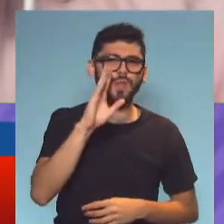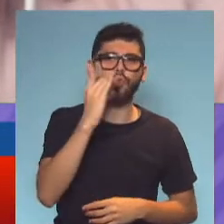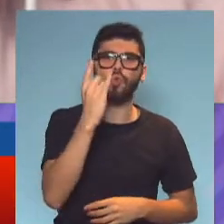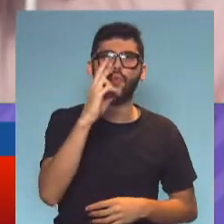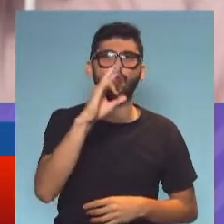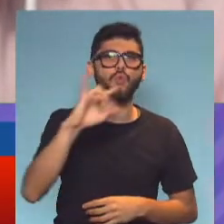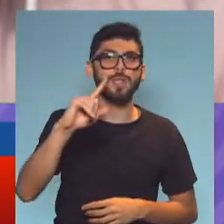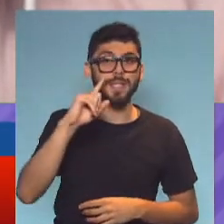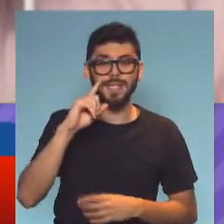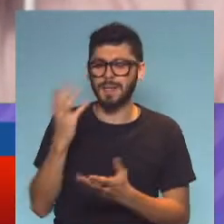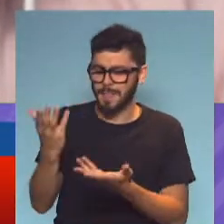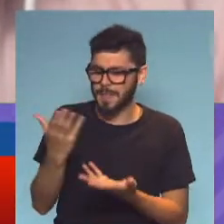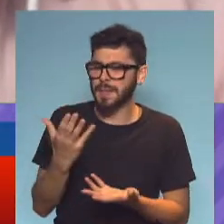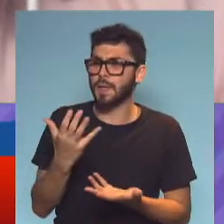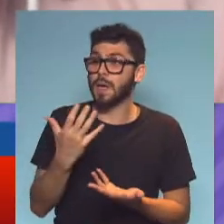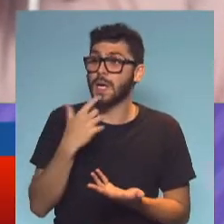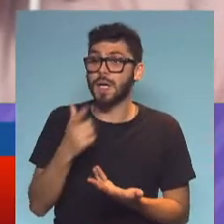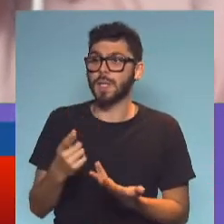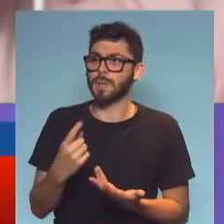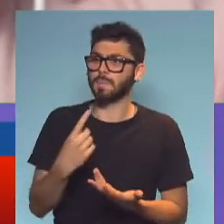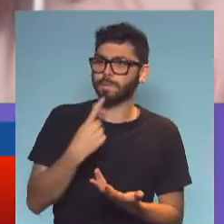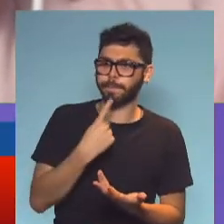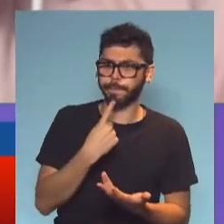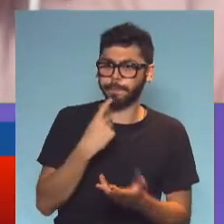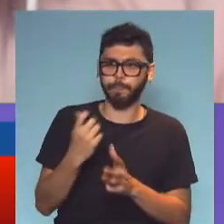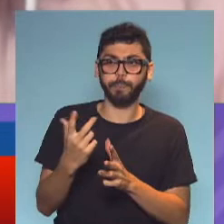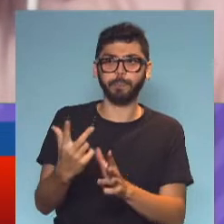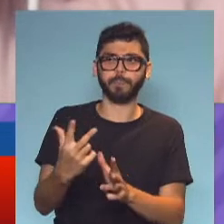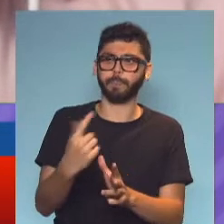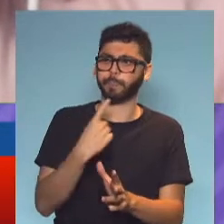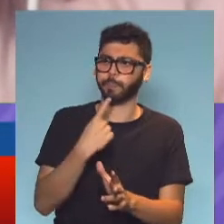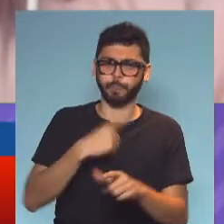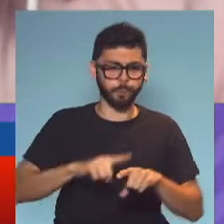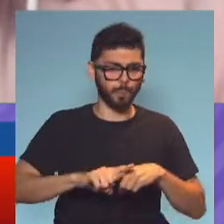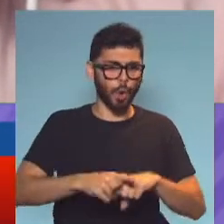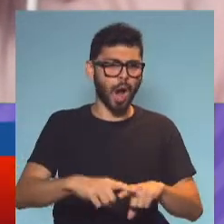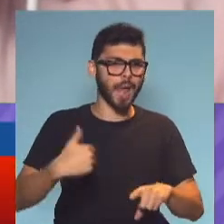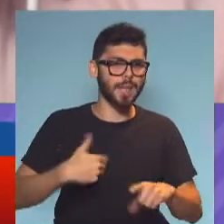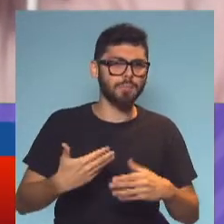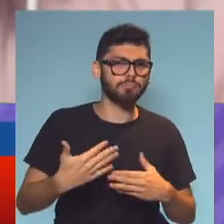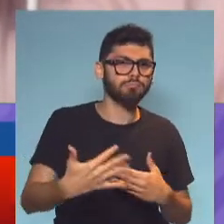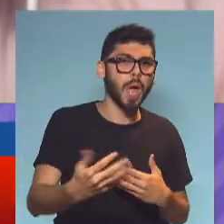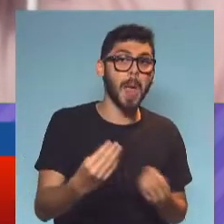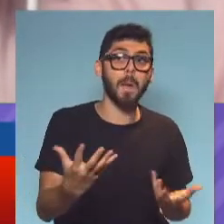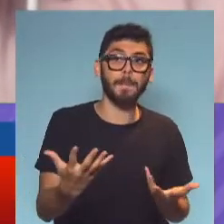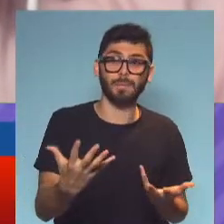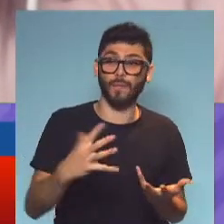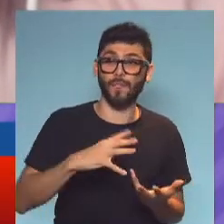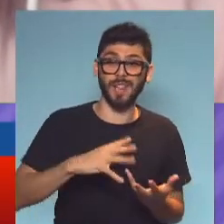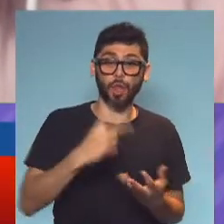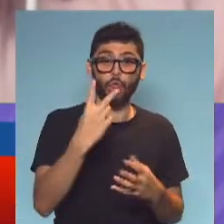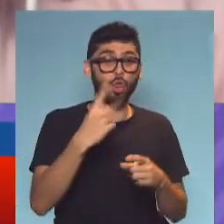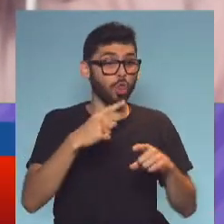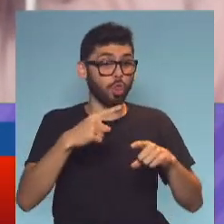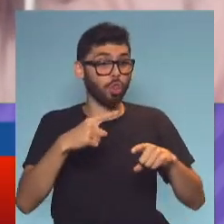la versión de qué es lo que puede pasar con el campeonato nuestro, con el campeonato de fútbol argentino, a falta de dos fechas